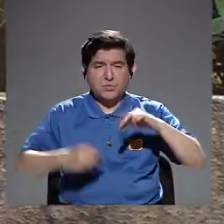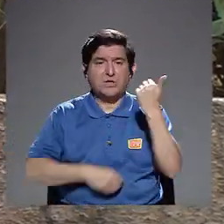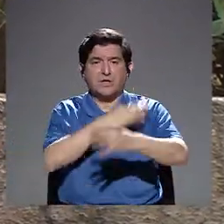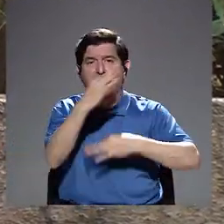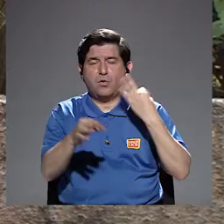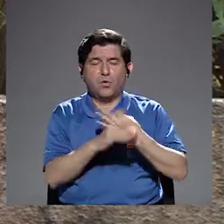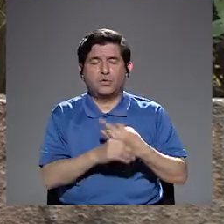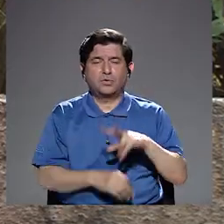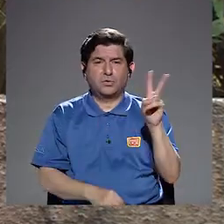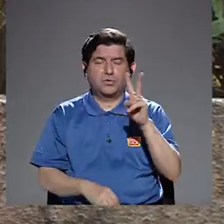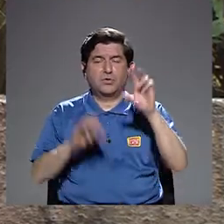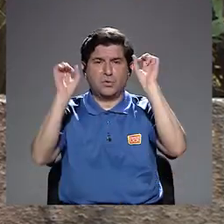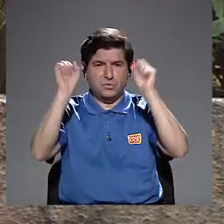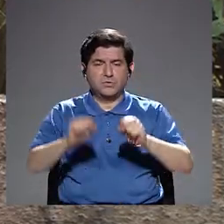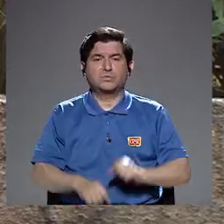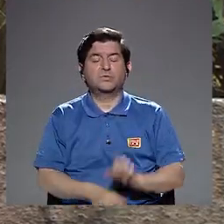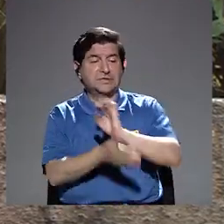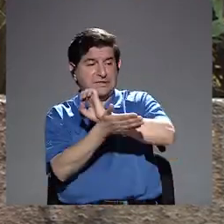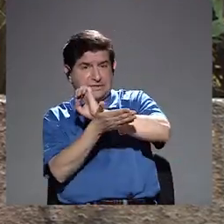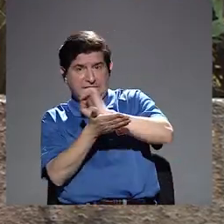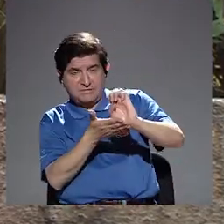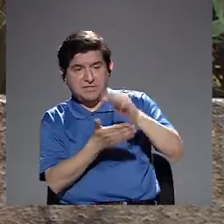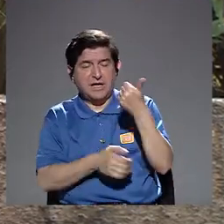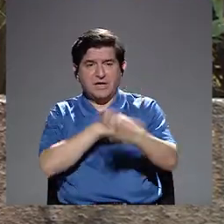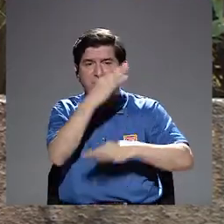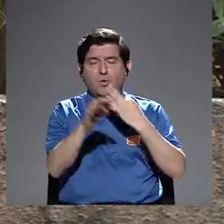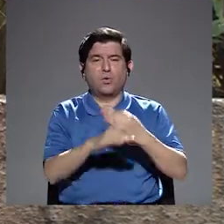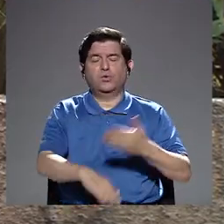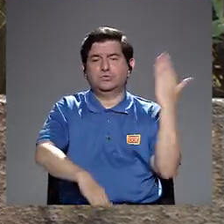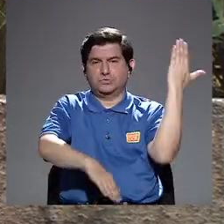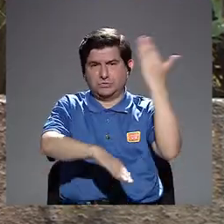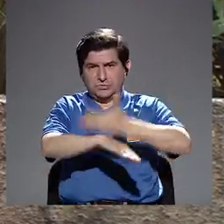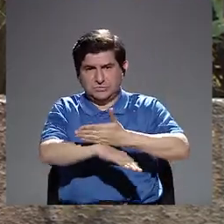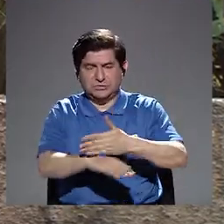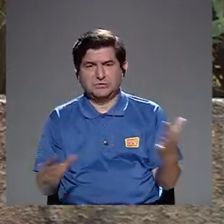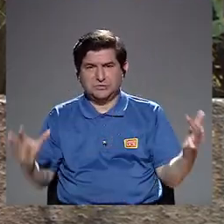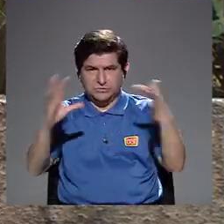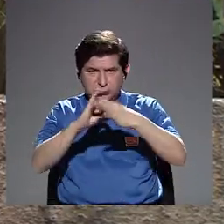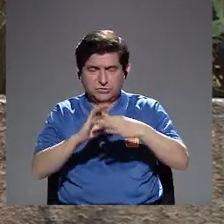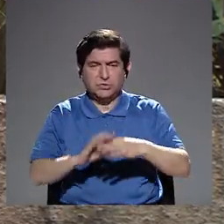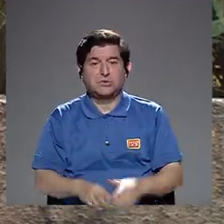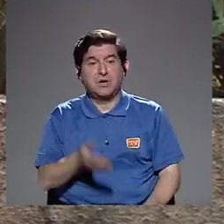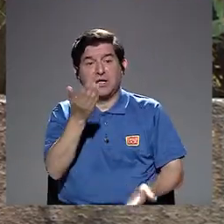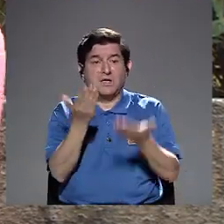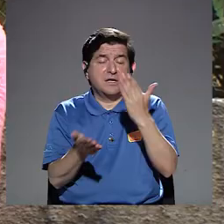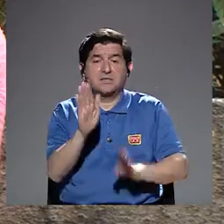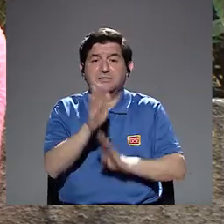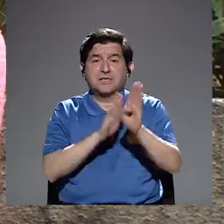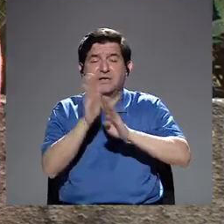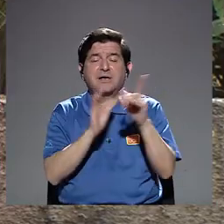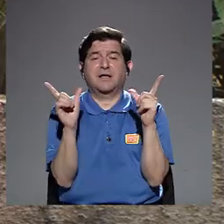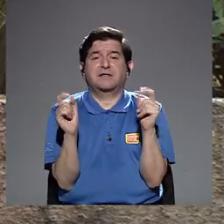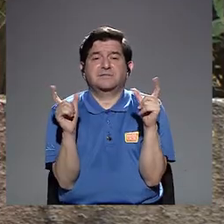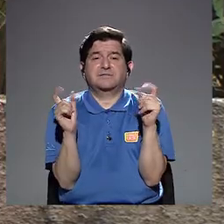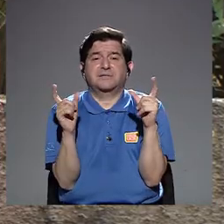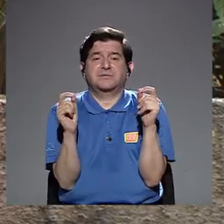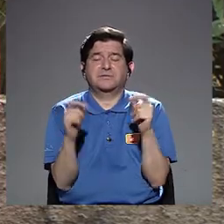otro tipo de virus, eso le puede llegar a prevenir otro tipo de lesiones asociadas y eventualmente, ¿por qué no?, a desarrollar un